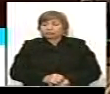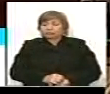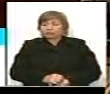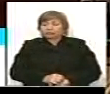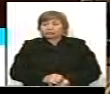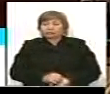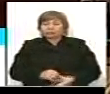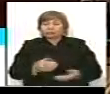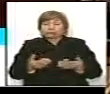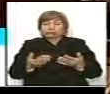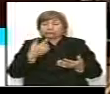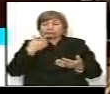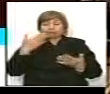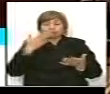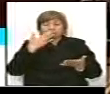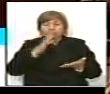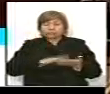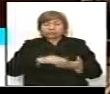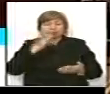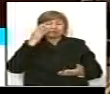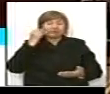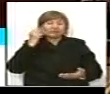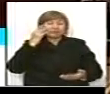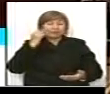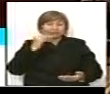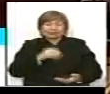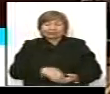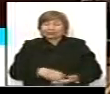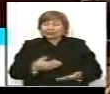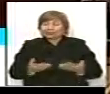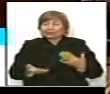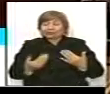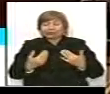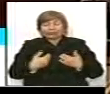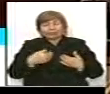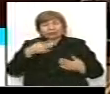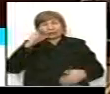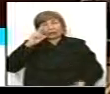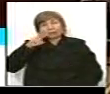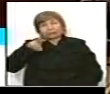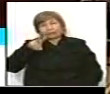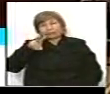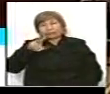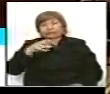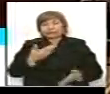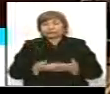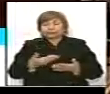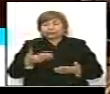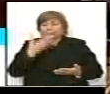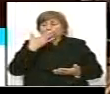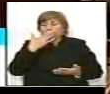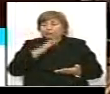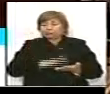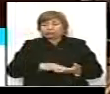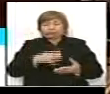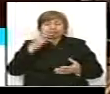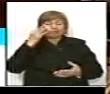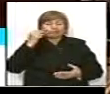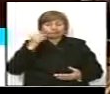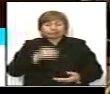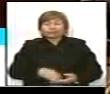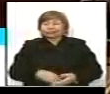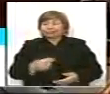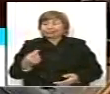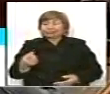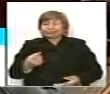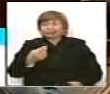A veces hemos tenido malas experiencias, o a veces hemos mirado a otros que han tenido malas experiencias. Y